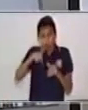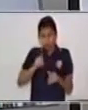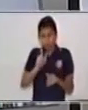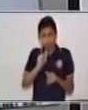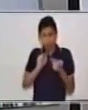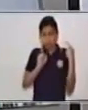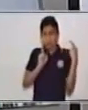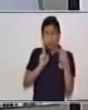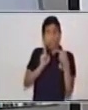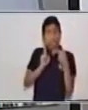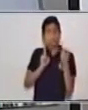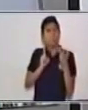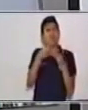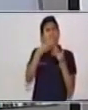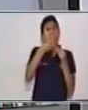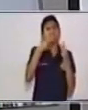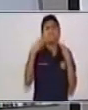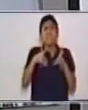granjero?